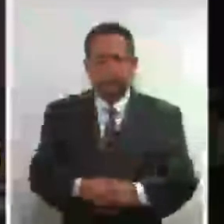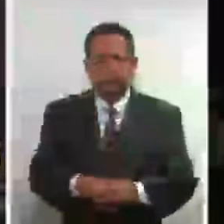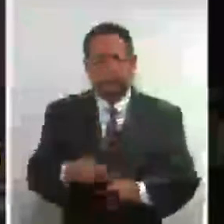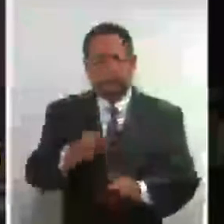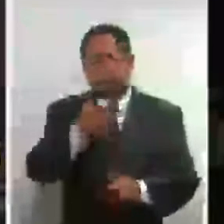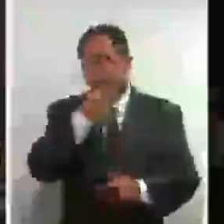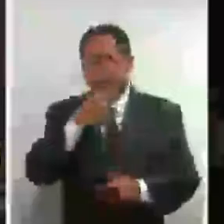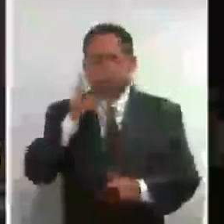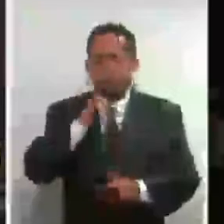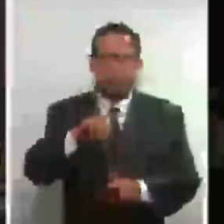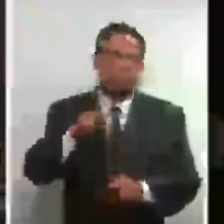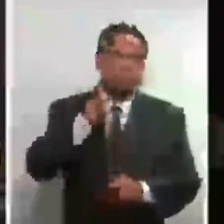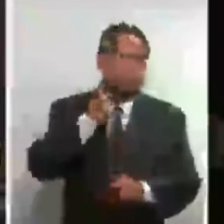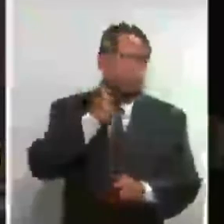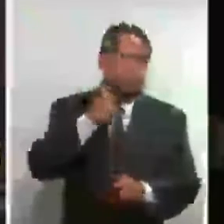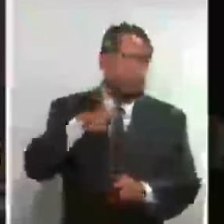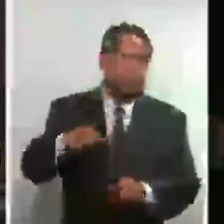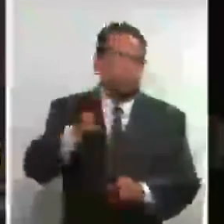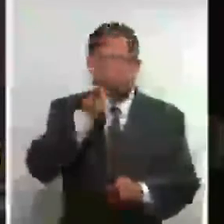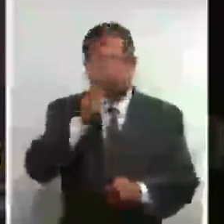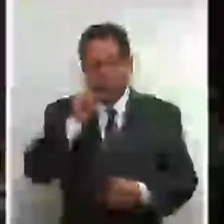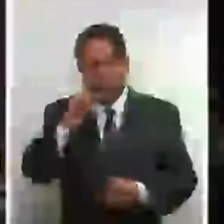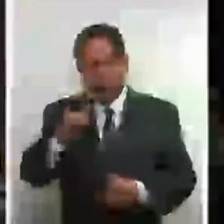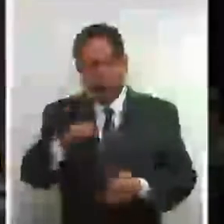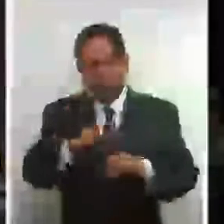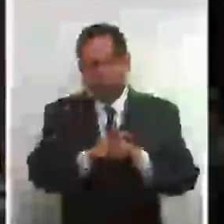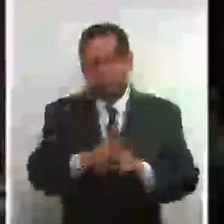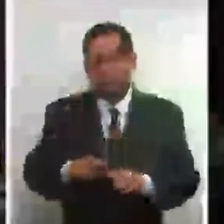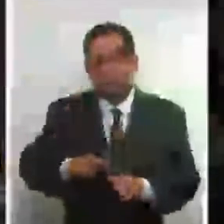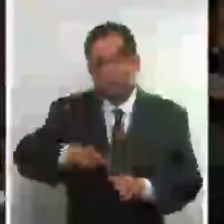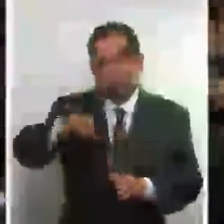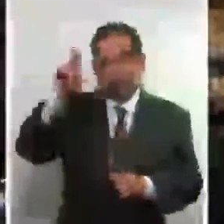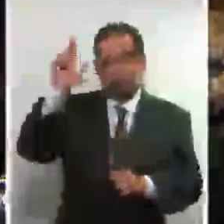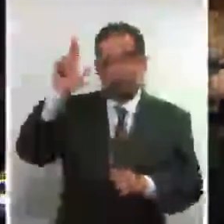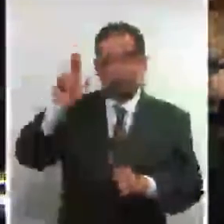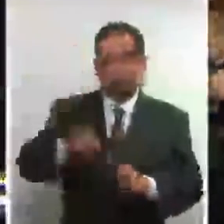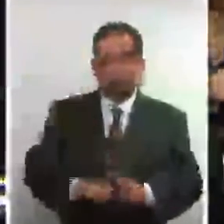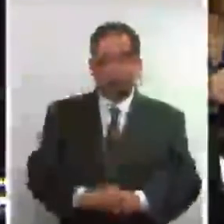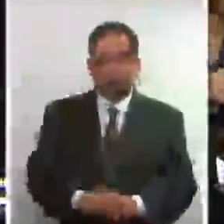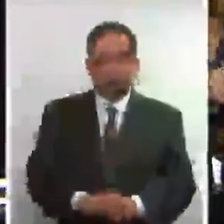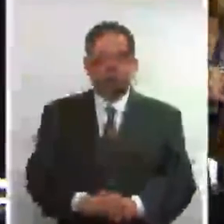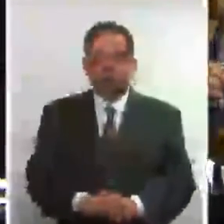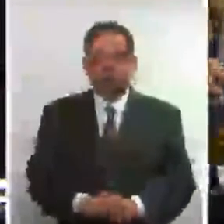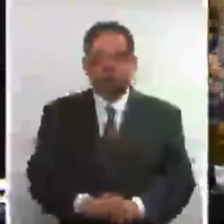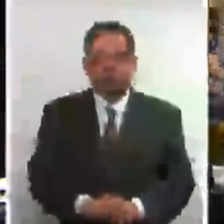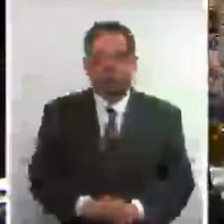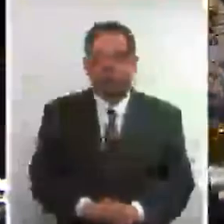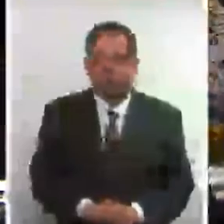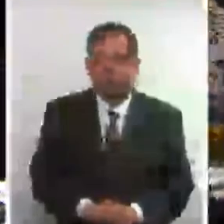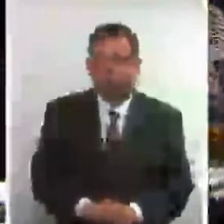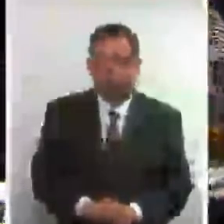Las y los diputados que estén por la afirmativa, sírvanse manifestarlo.